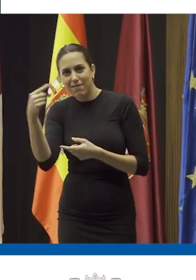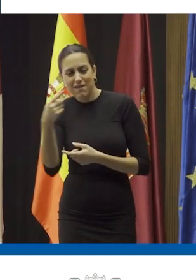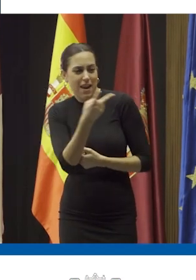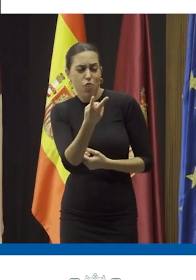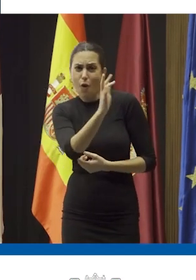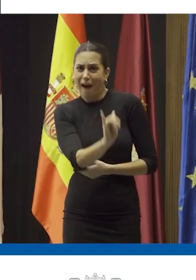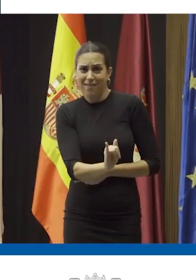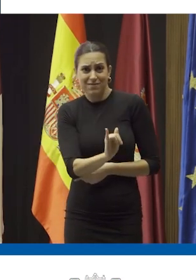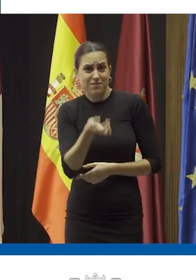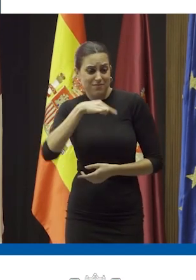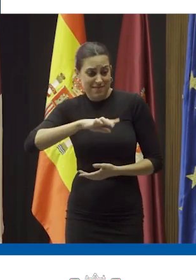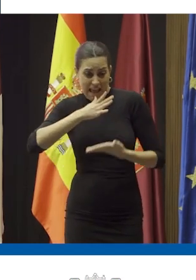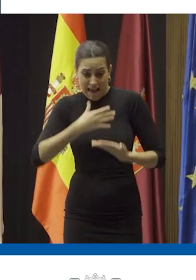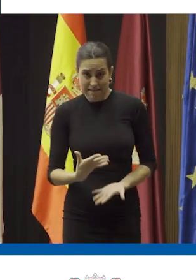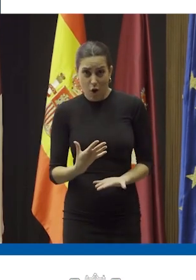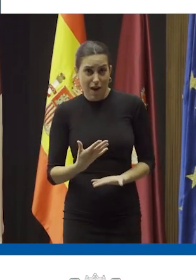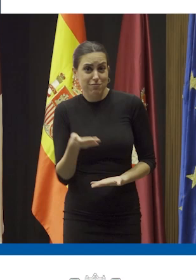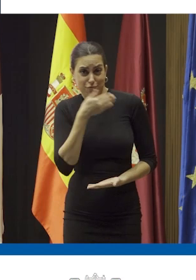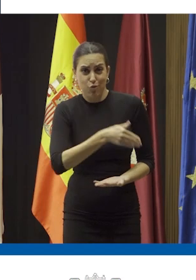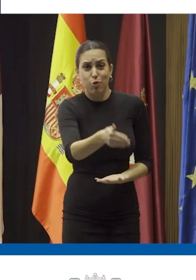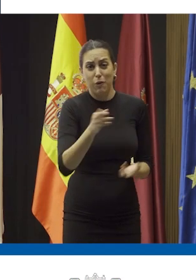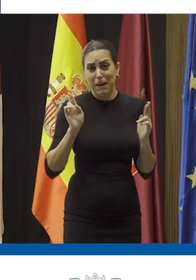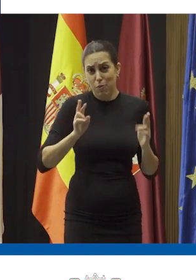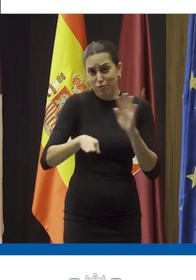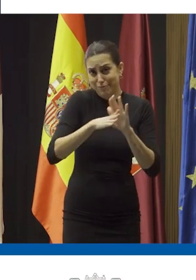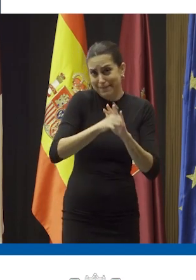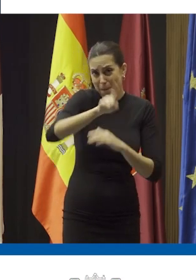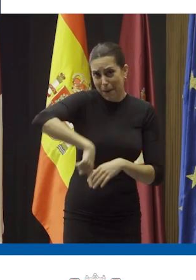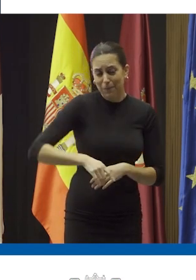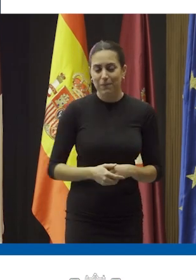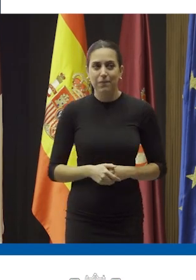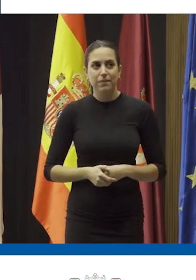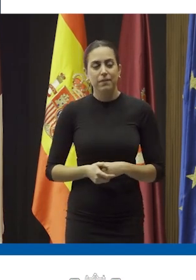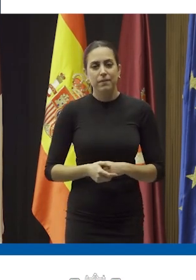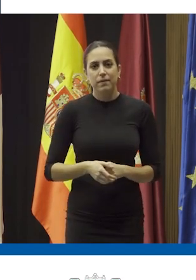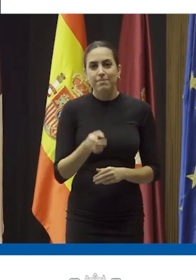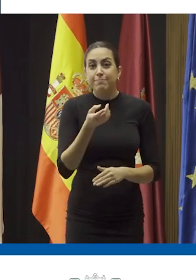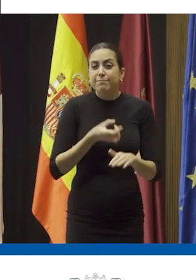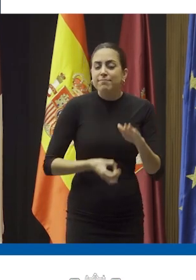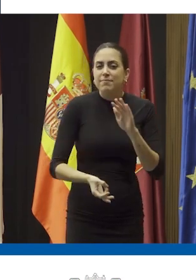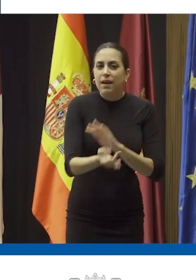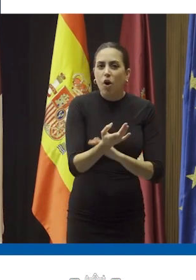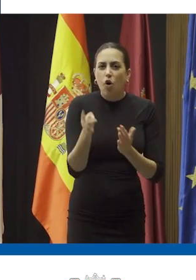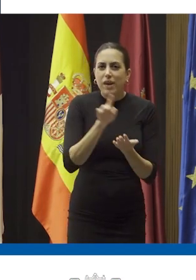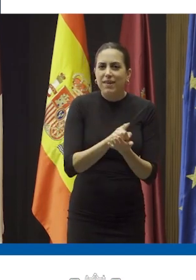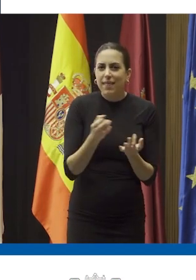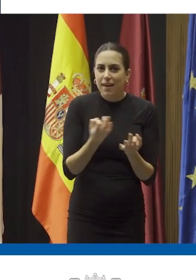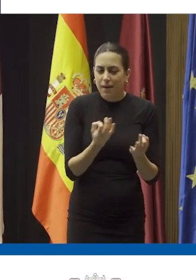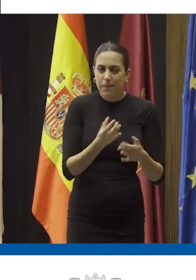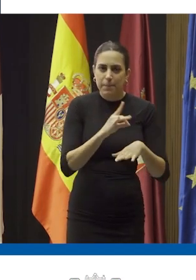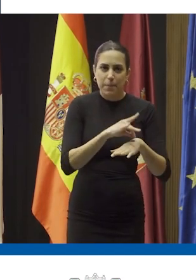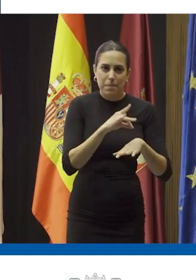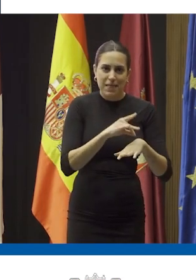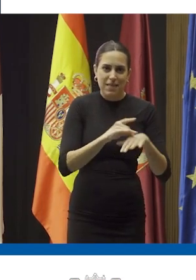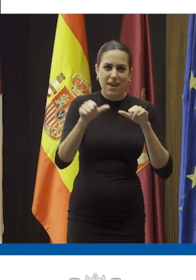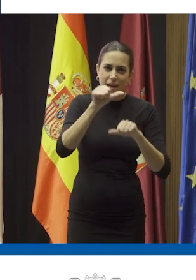dura hasta el presente y esperemos que hacia el futuro. Bueno, pues aparecen otra vez la medicina